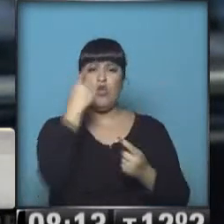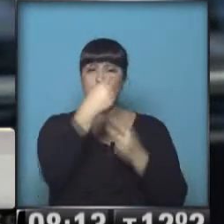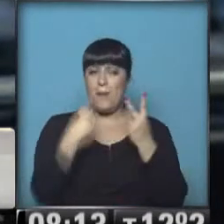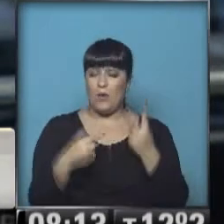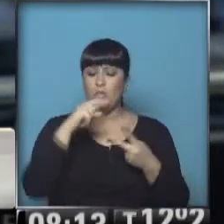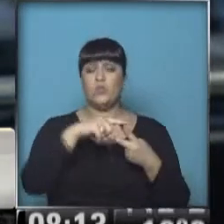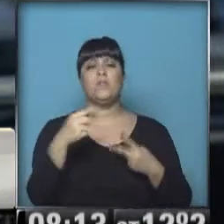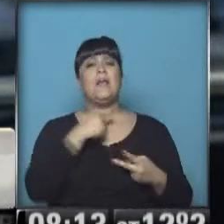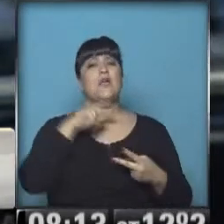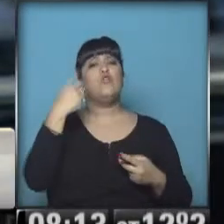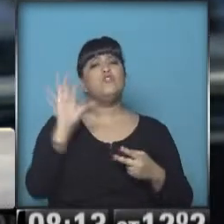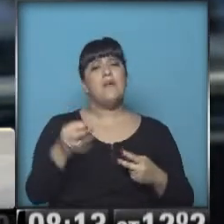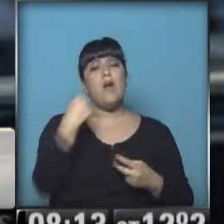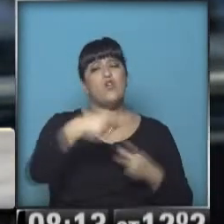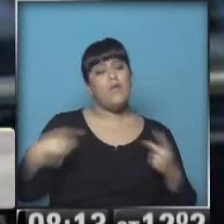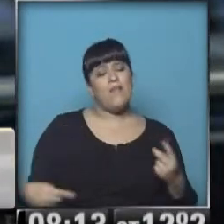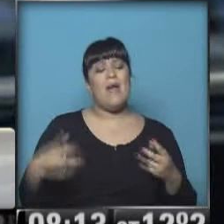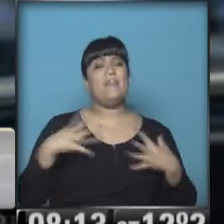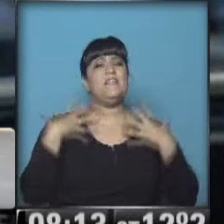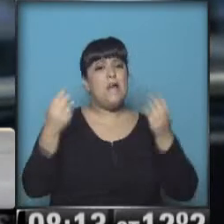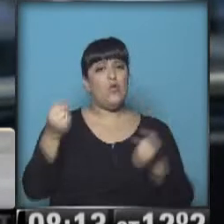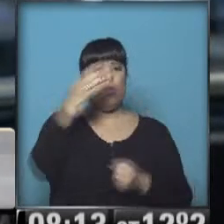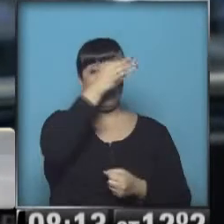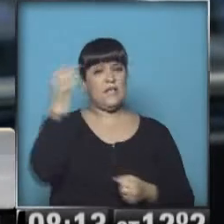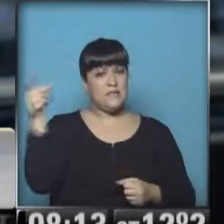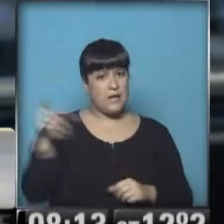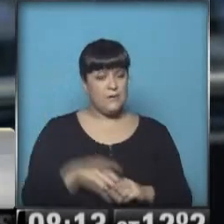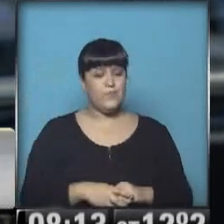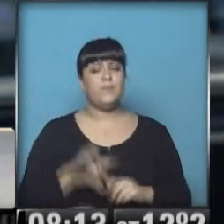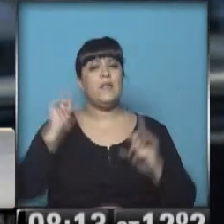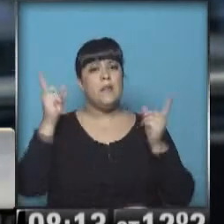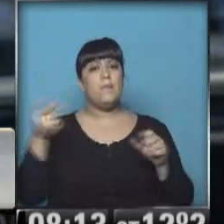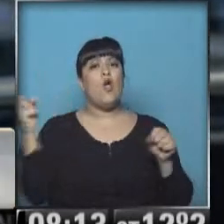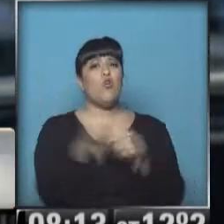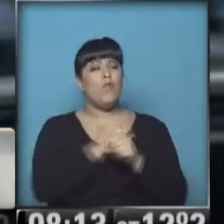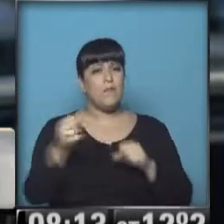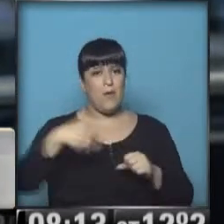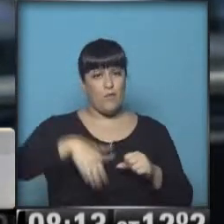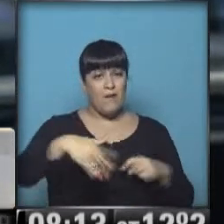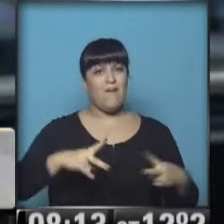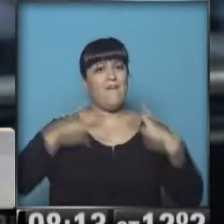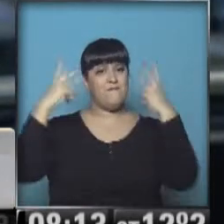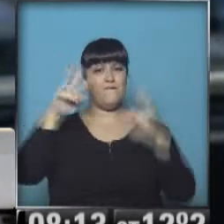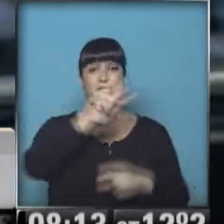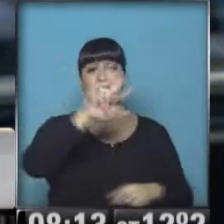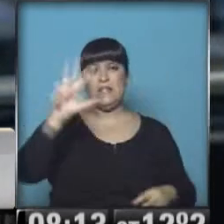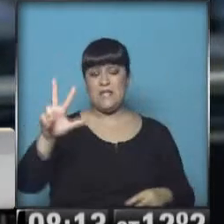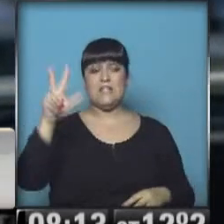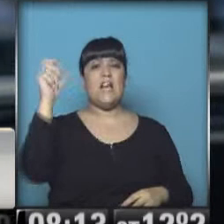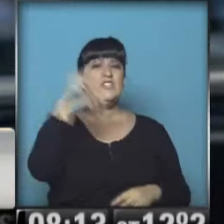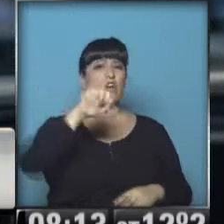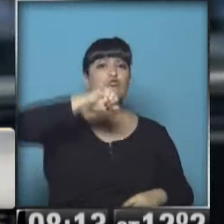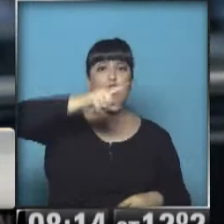alguna novedad sobre la salud de la presidenta y si está confirmado el viaje que iba a ser el 23 al chaco